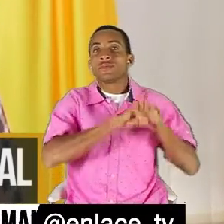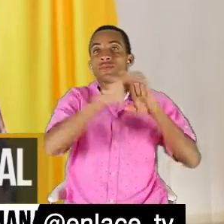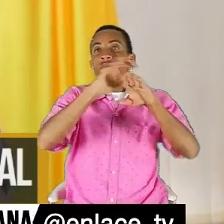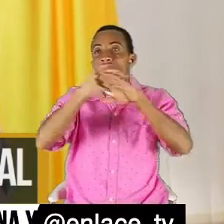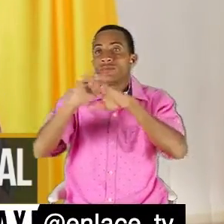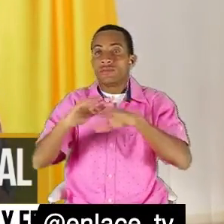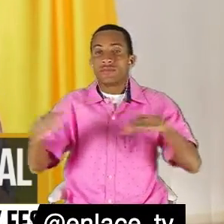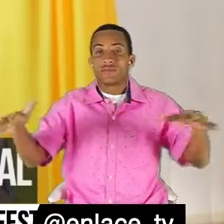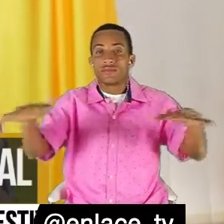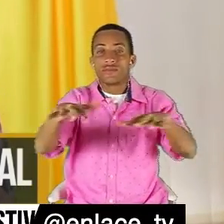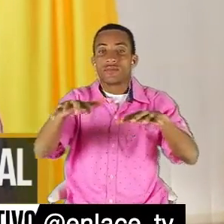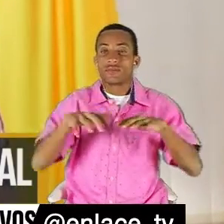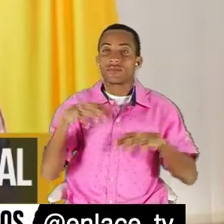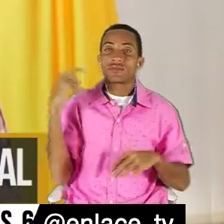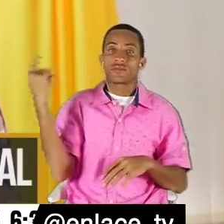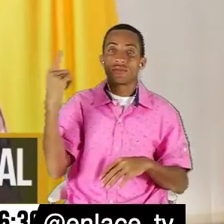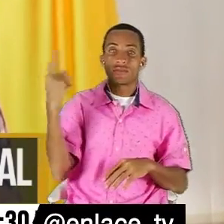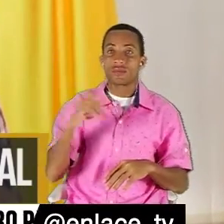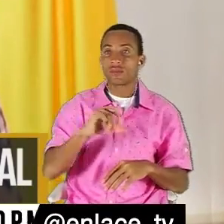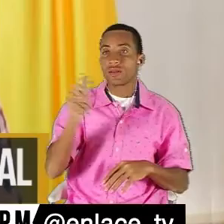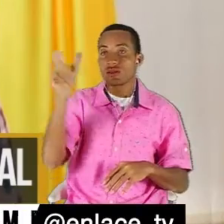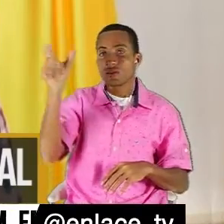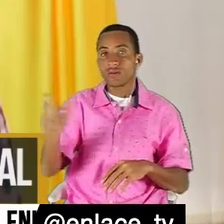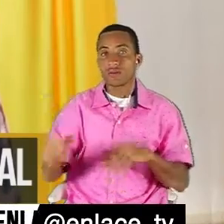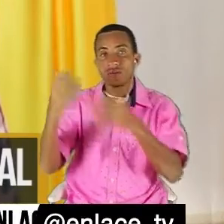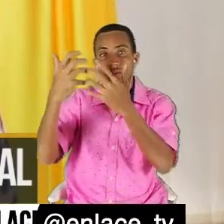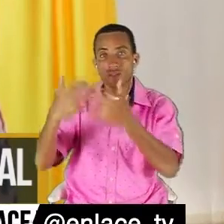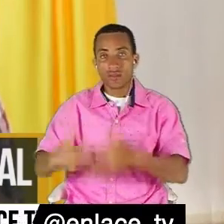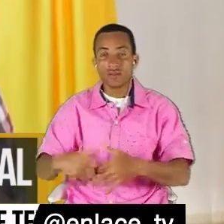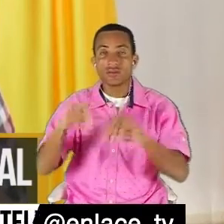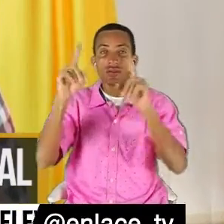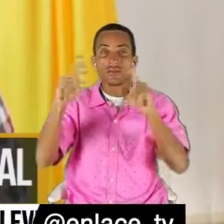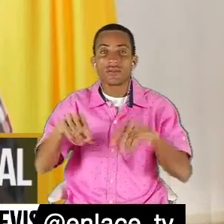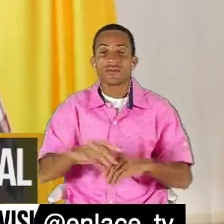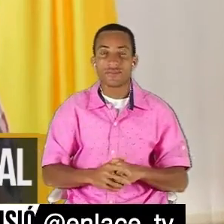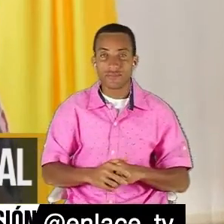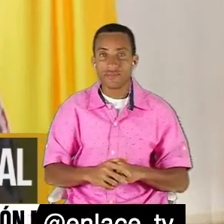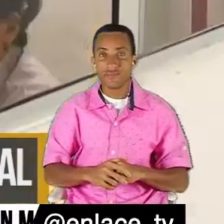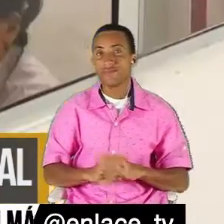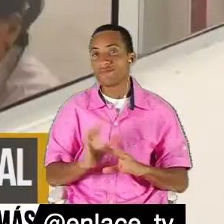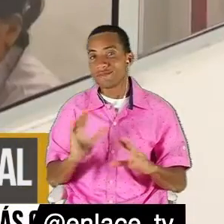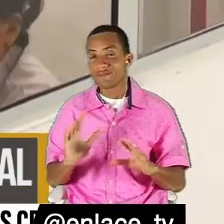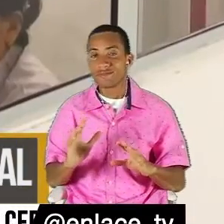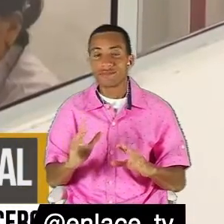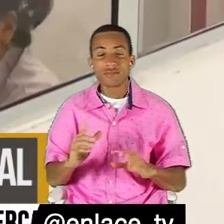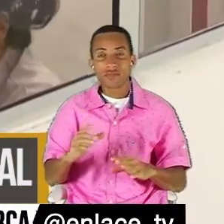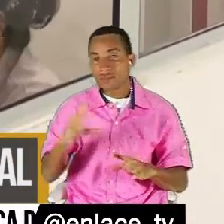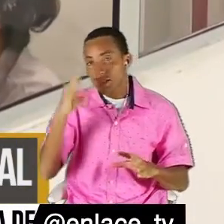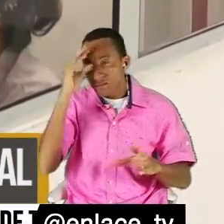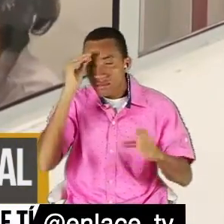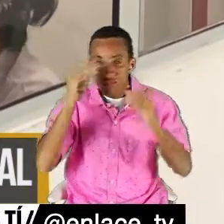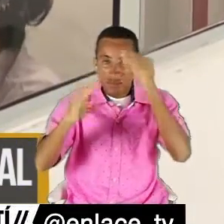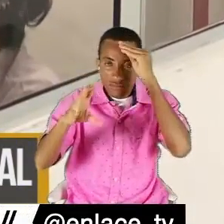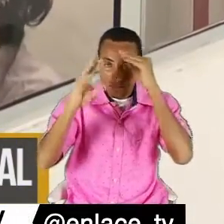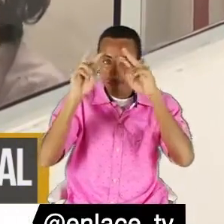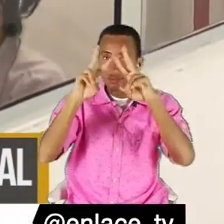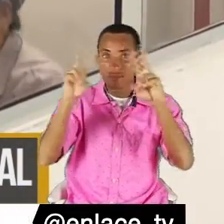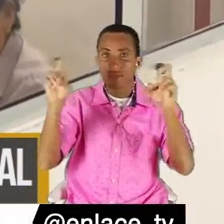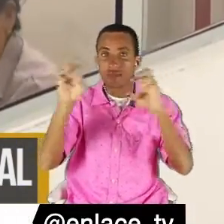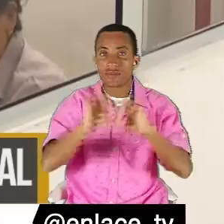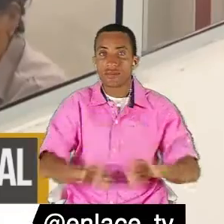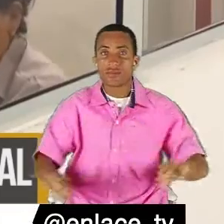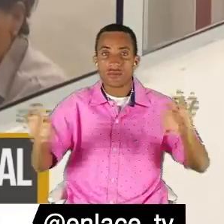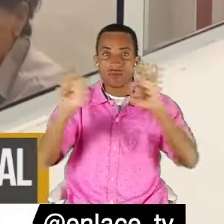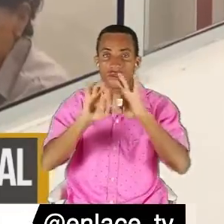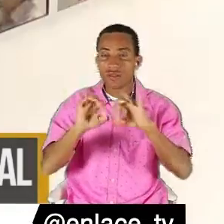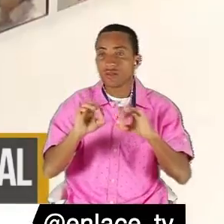a todos nuestros empresarios. Es un espacio propicio para retroalimentar, para que toquemos temas de importancia de